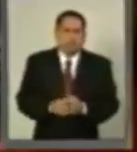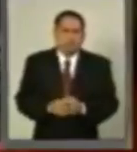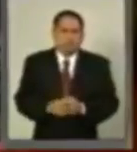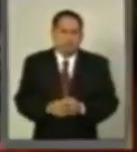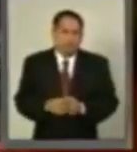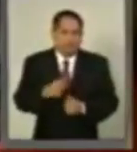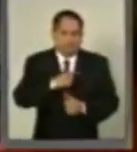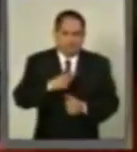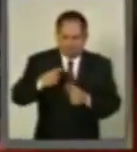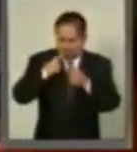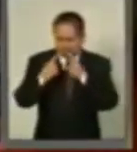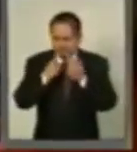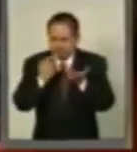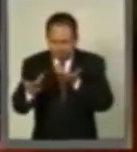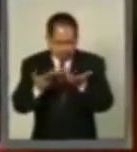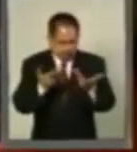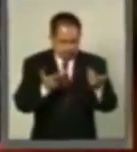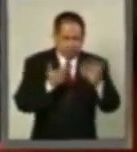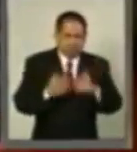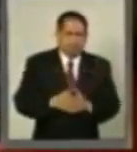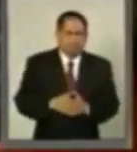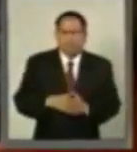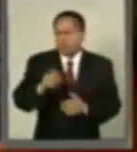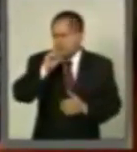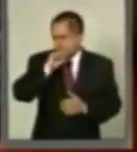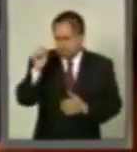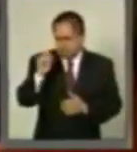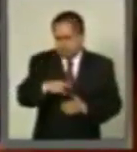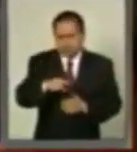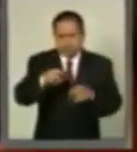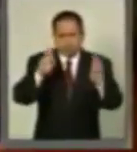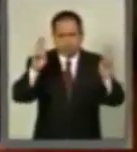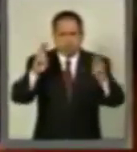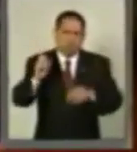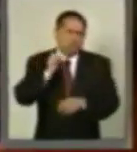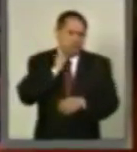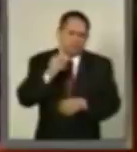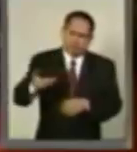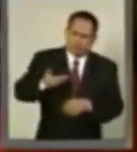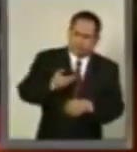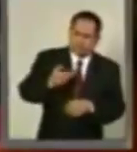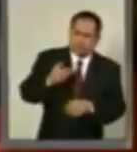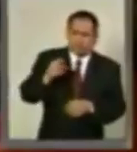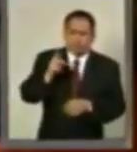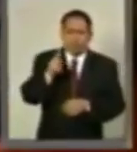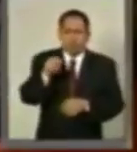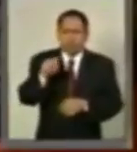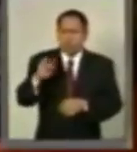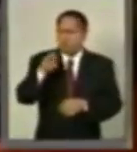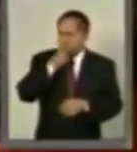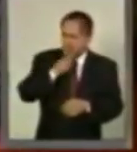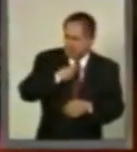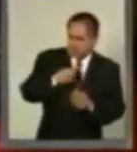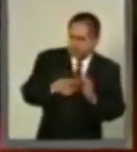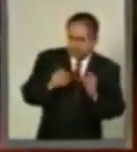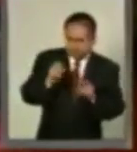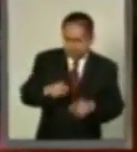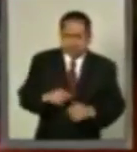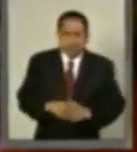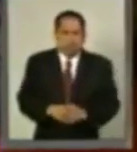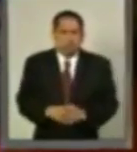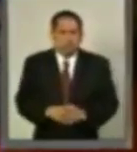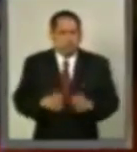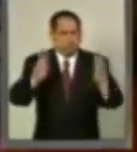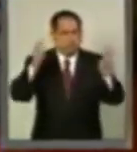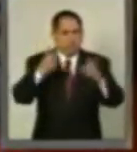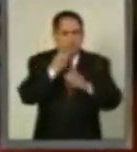vale la pena discutirlo. Y lo mismo digo en el tema que el senador Puente ha comentado, el